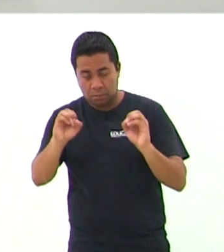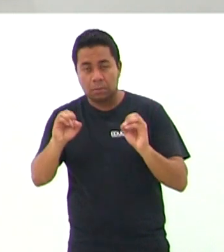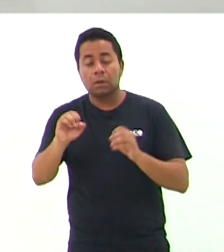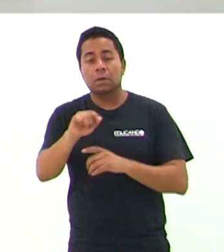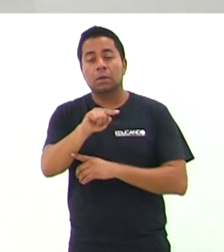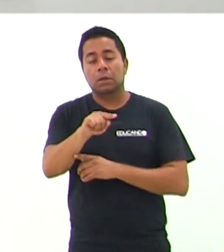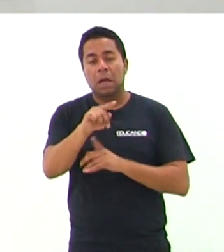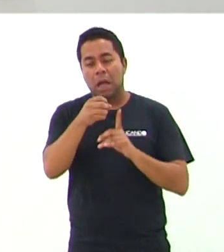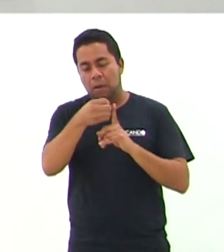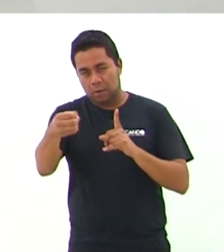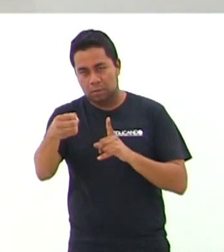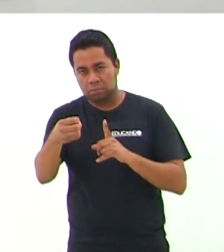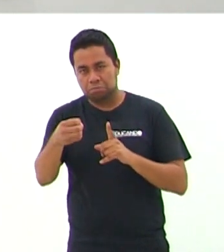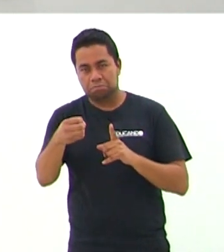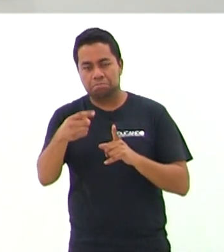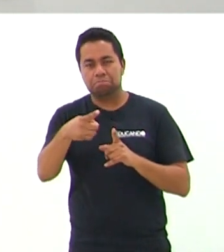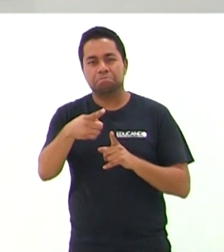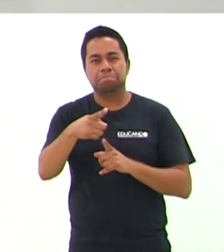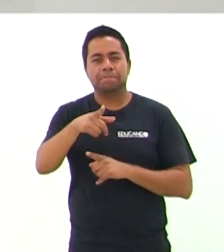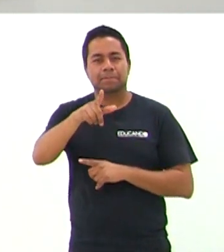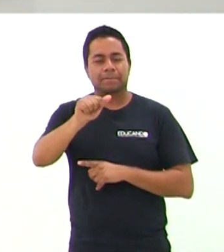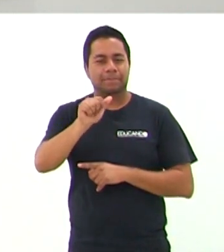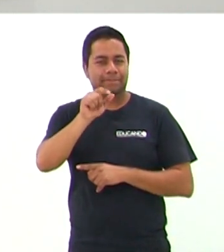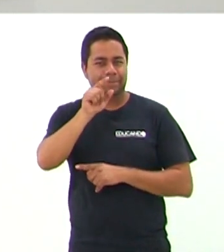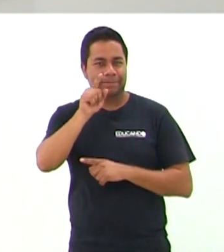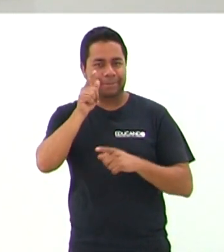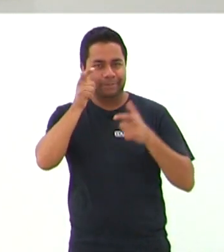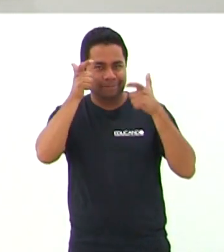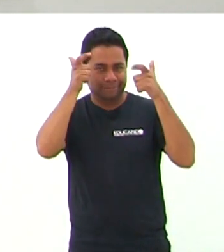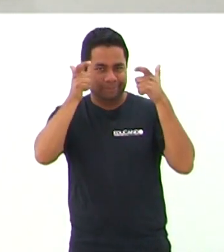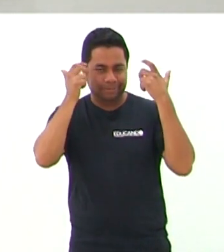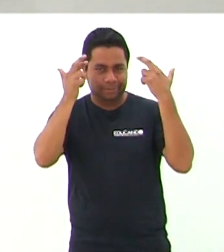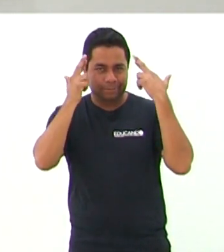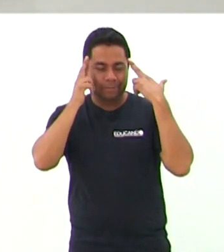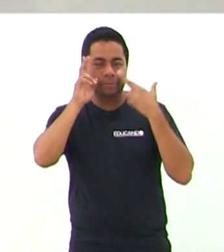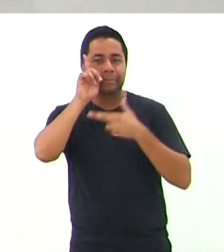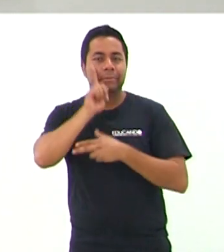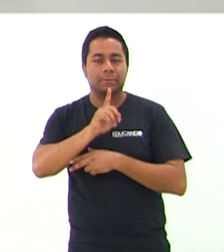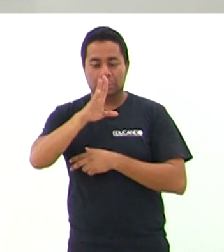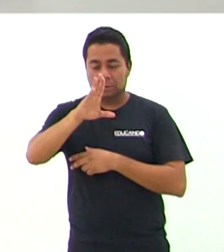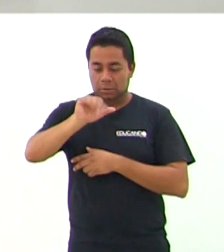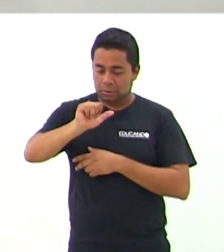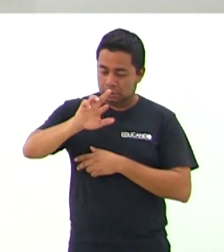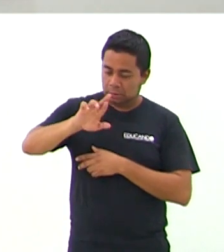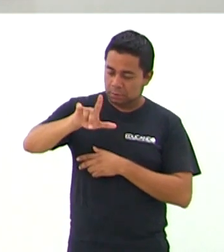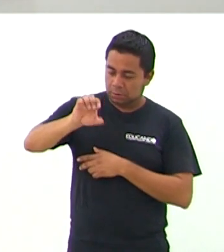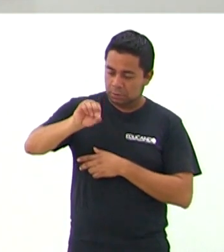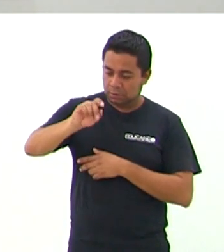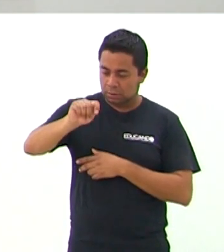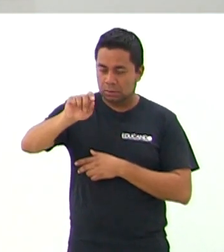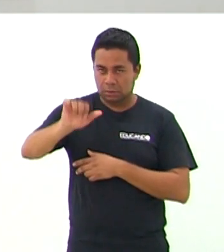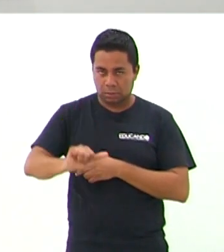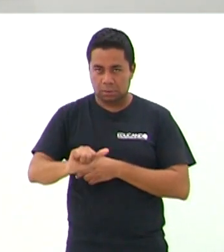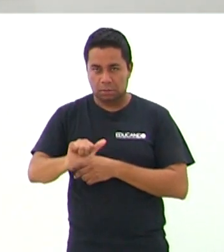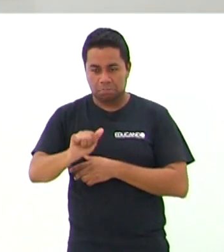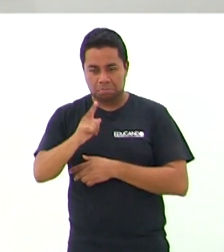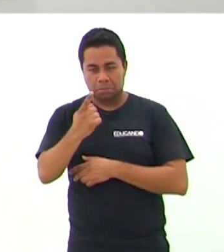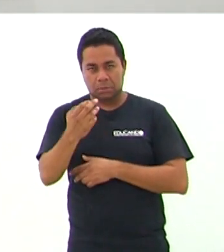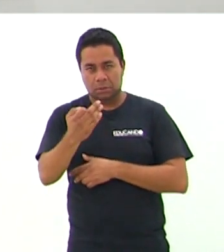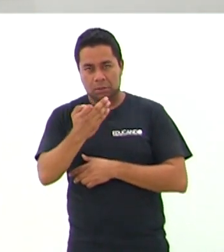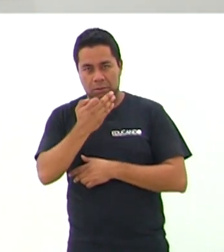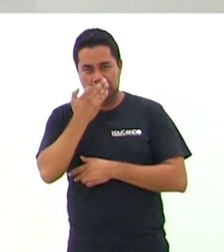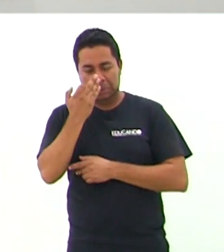Carlota, una flor exótica en la corte